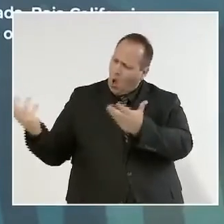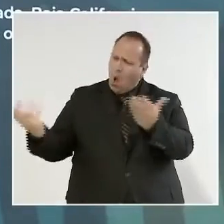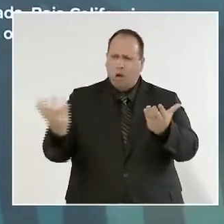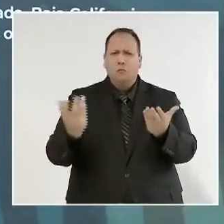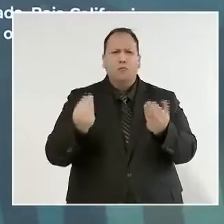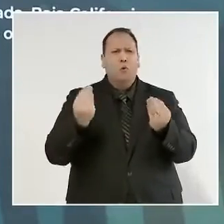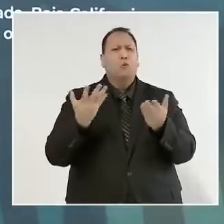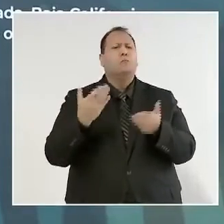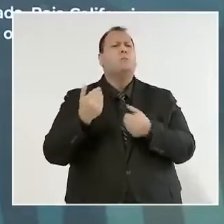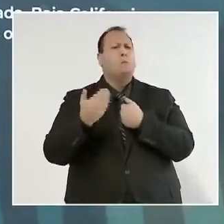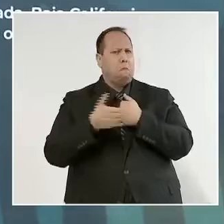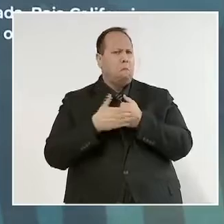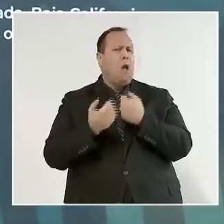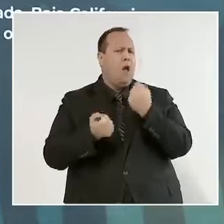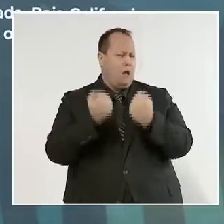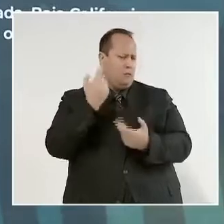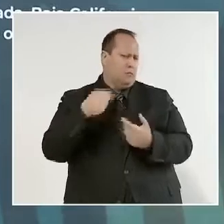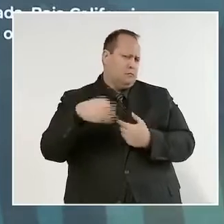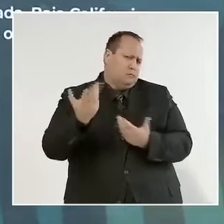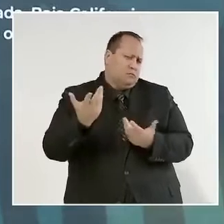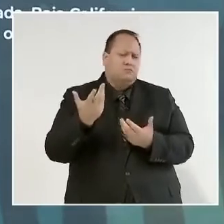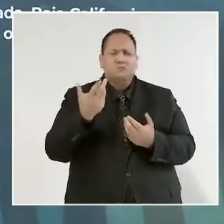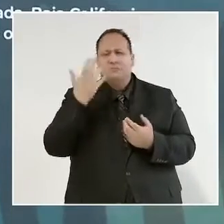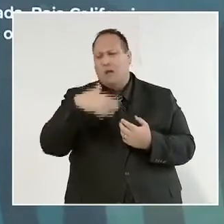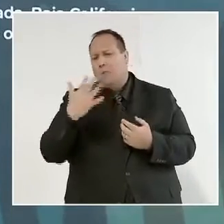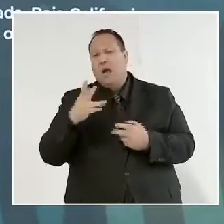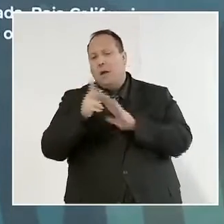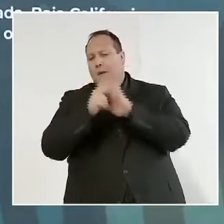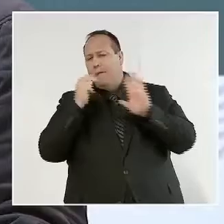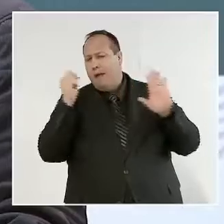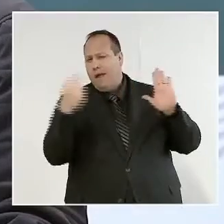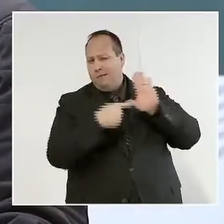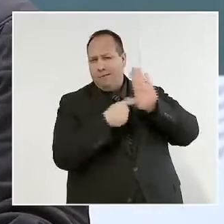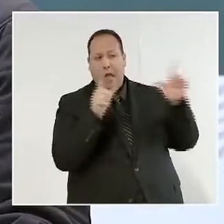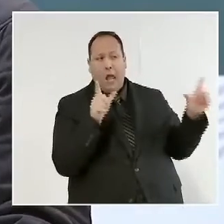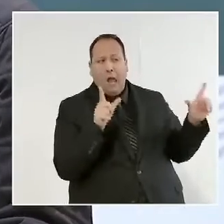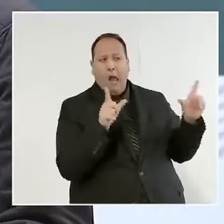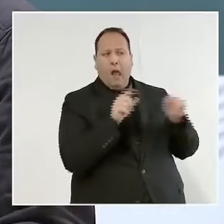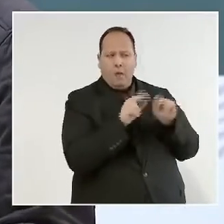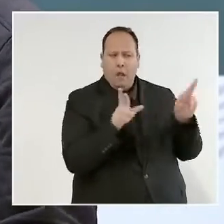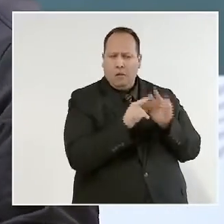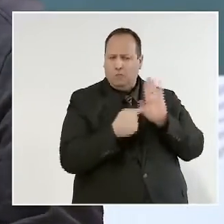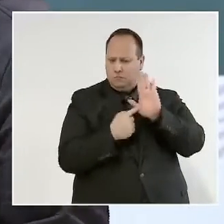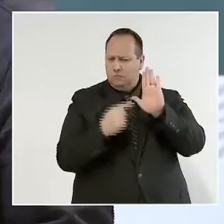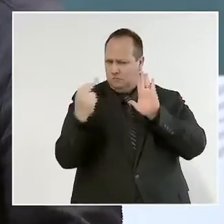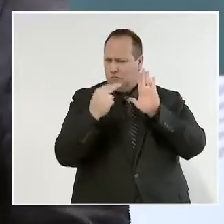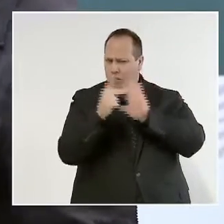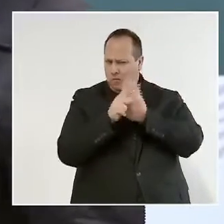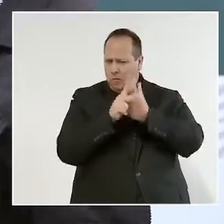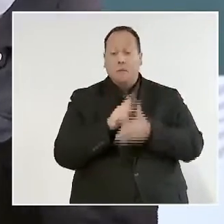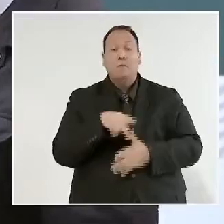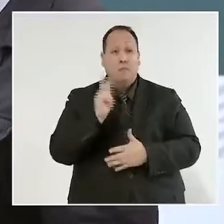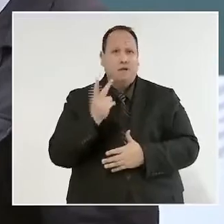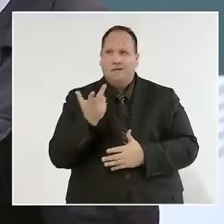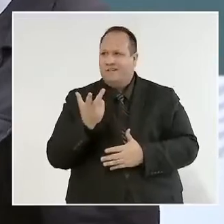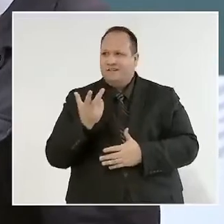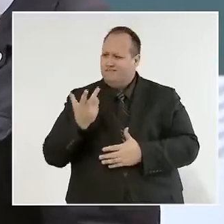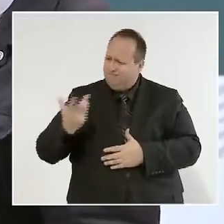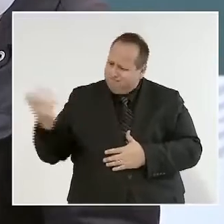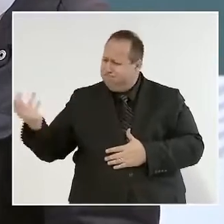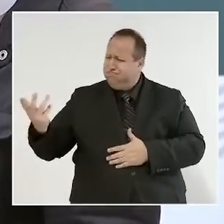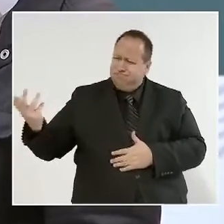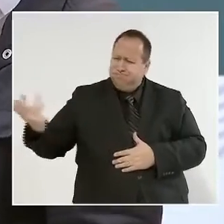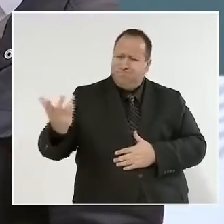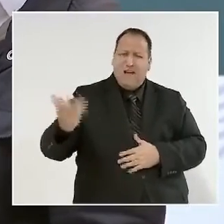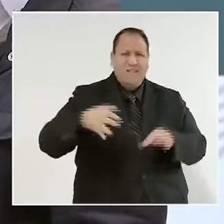de ellas la vamos a presenciar en este pequeño video ejecutivo que hicimos, pero nunca alcanzamos a